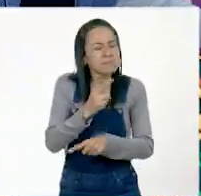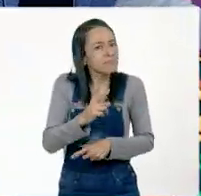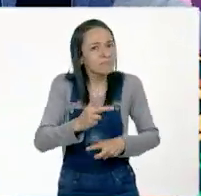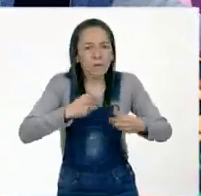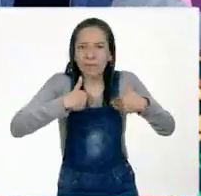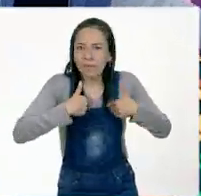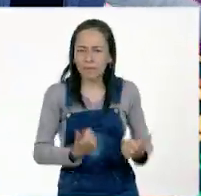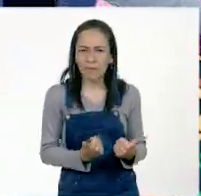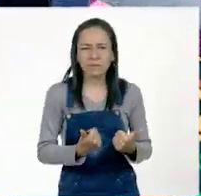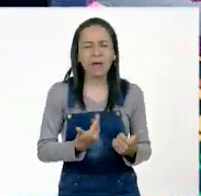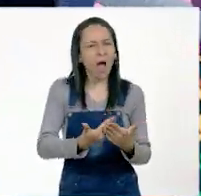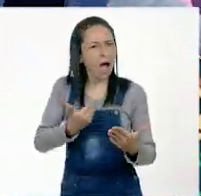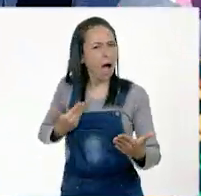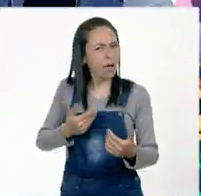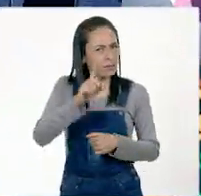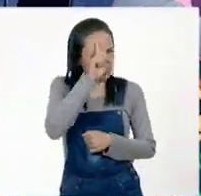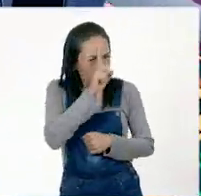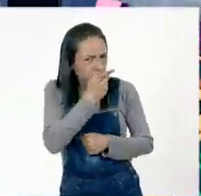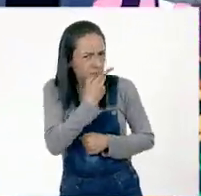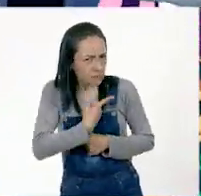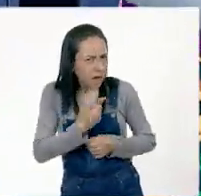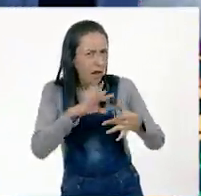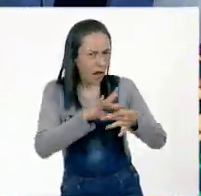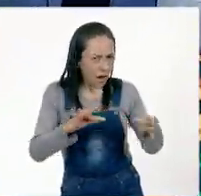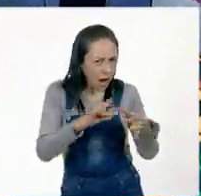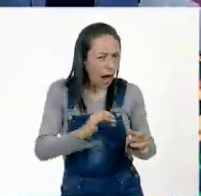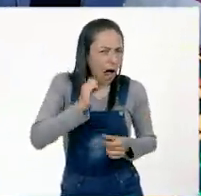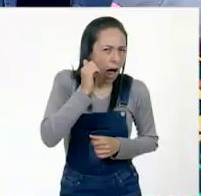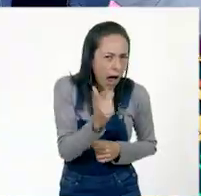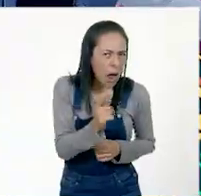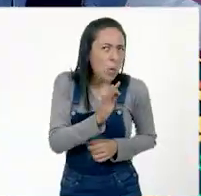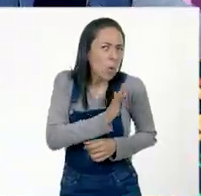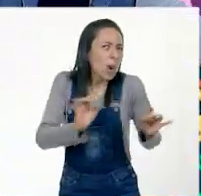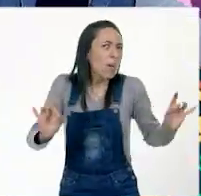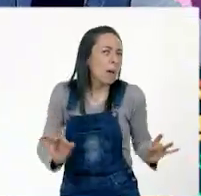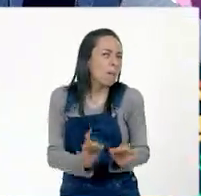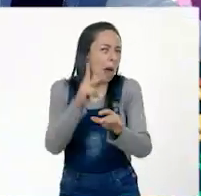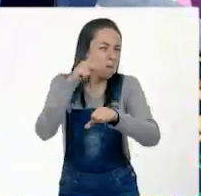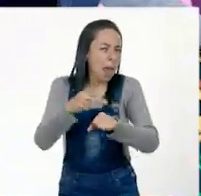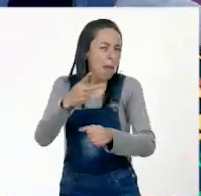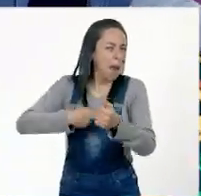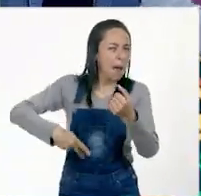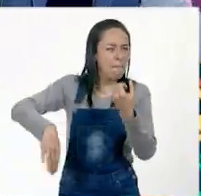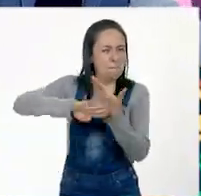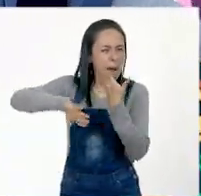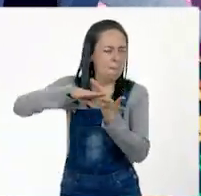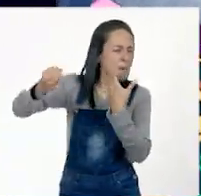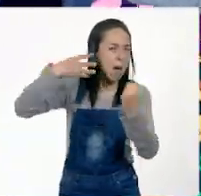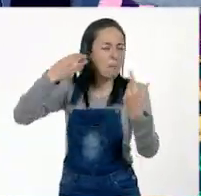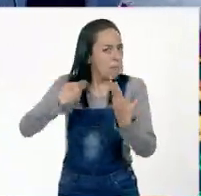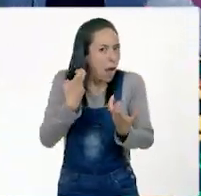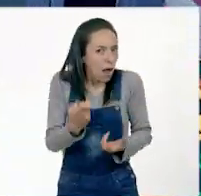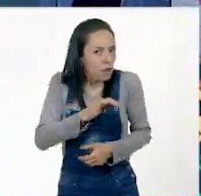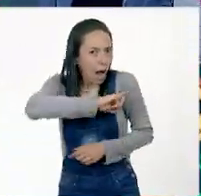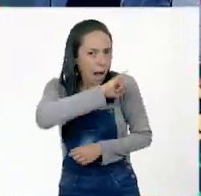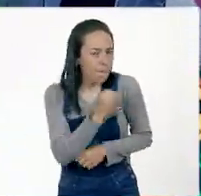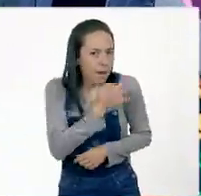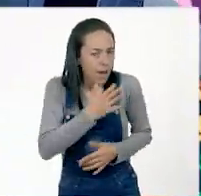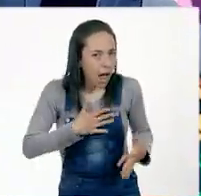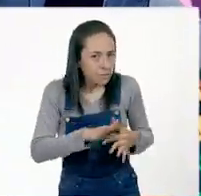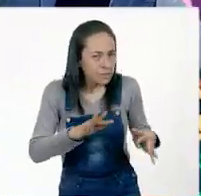Nos advirtieron de una posible lluvia de meteoritos. ¿A qué se deberá esto? Comandante Adriana, le mando la